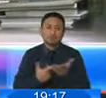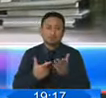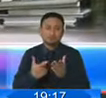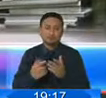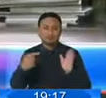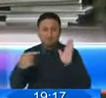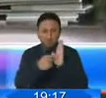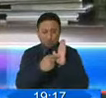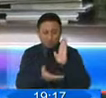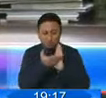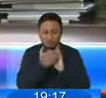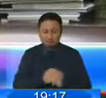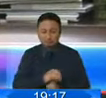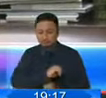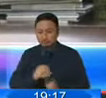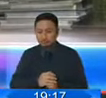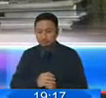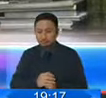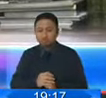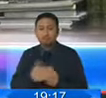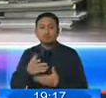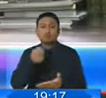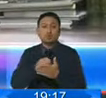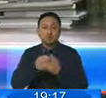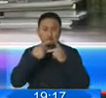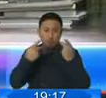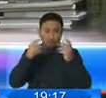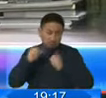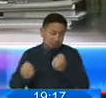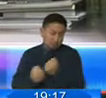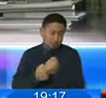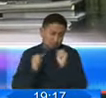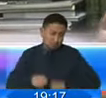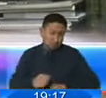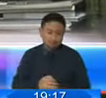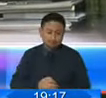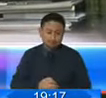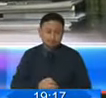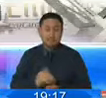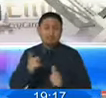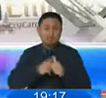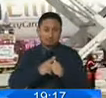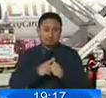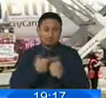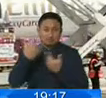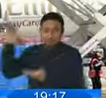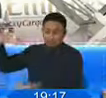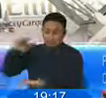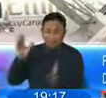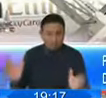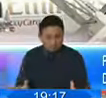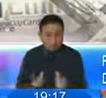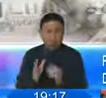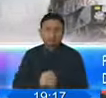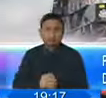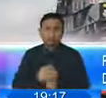seguir fortaleciendo el sistema de compras públicas. Tercero es fomentar las exportaciones. En los primeros días del mes de junio